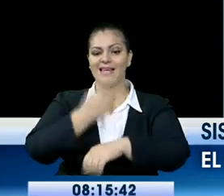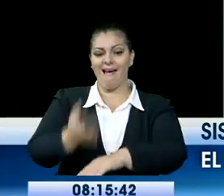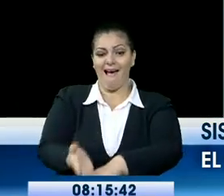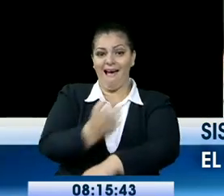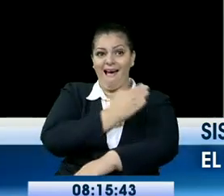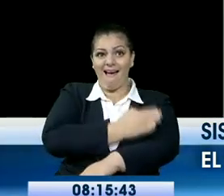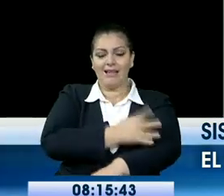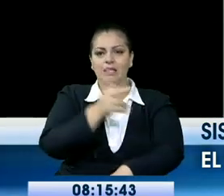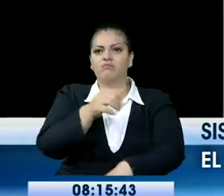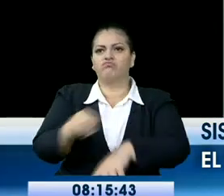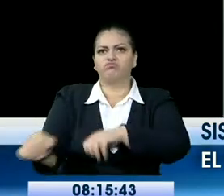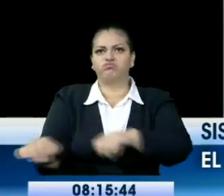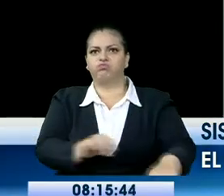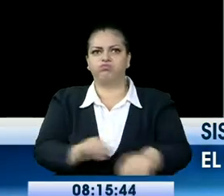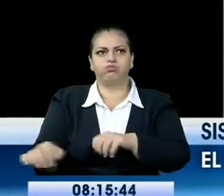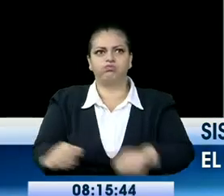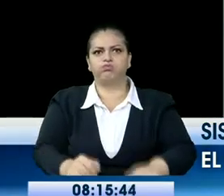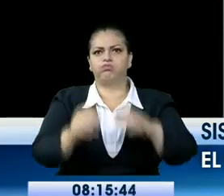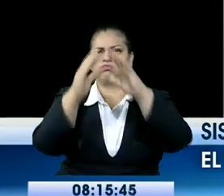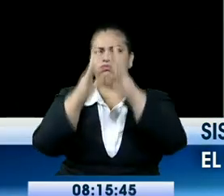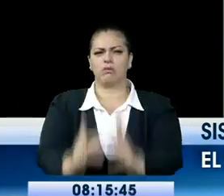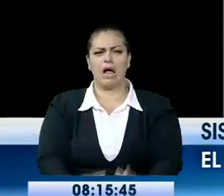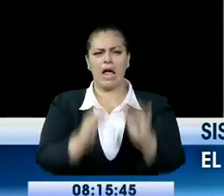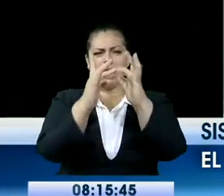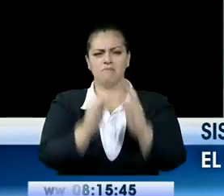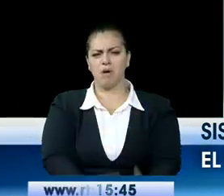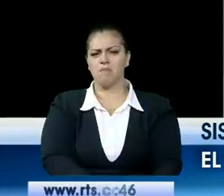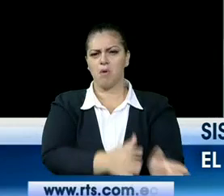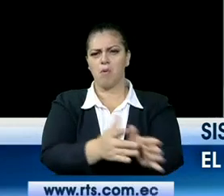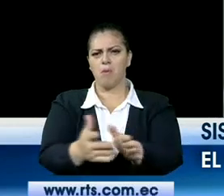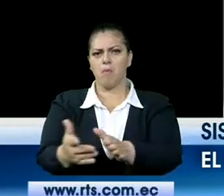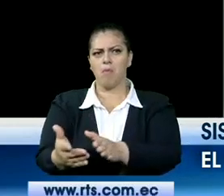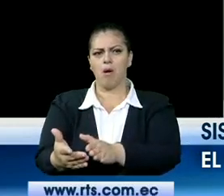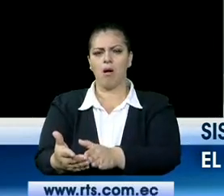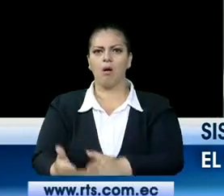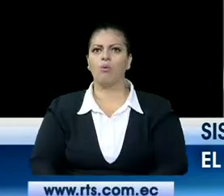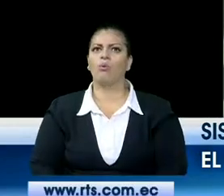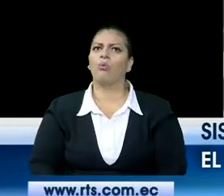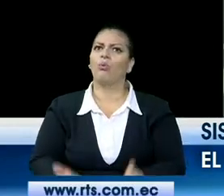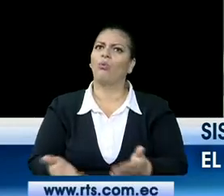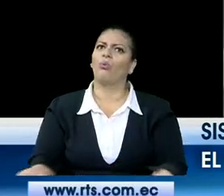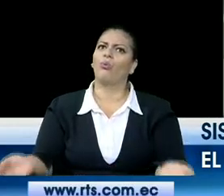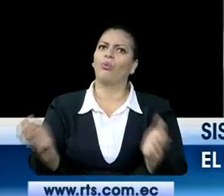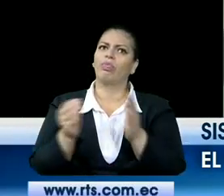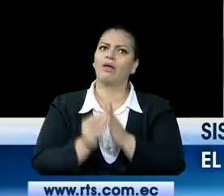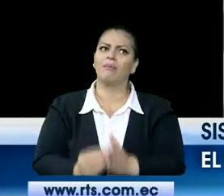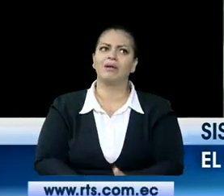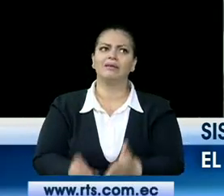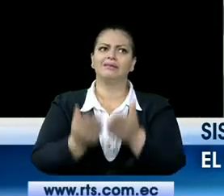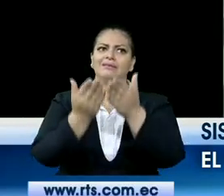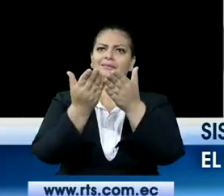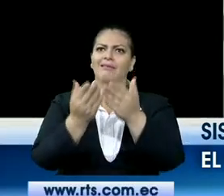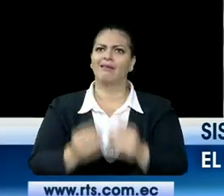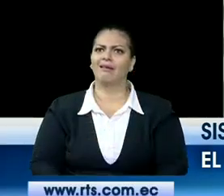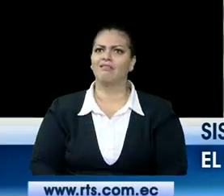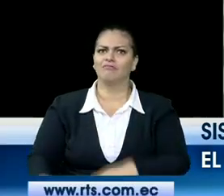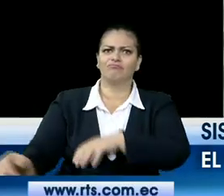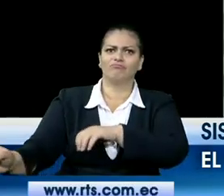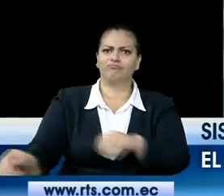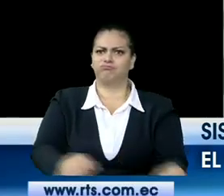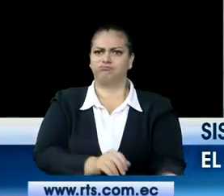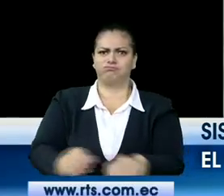sacudió precisamente a México y nuevamente la situación se replica. Precisamente el día que se conmemoraban 32